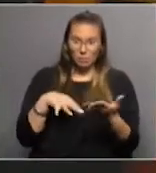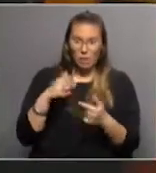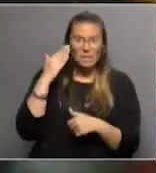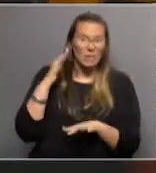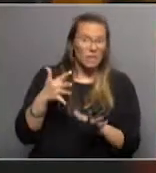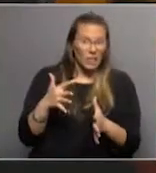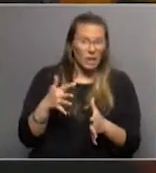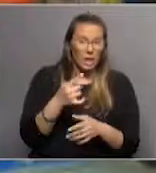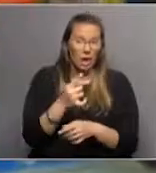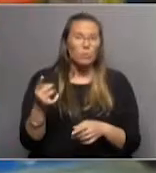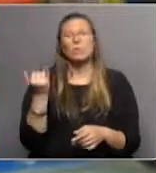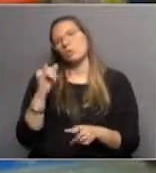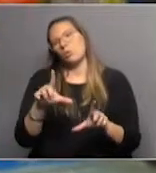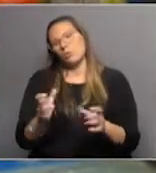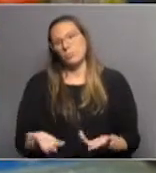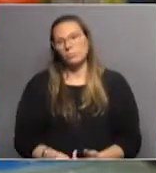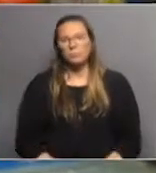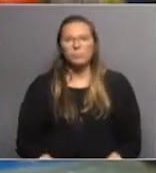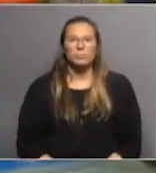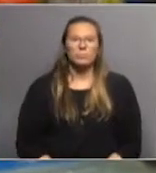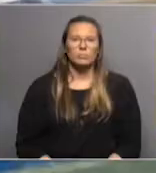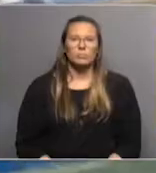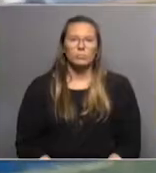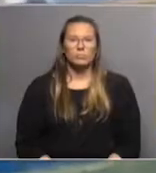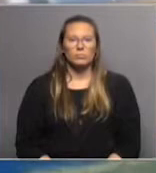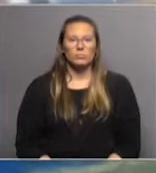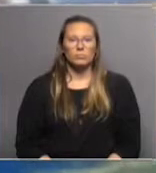cada libro? Sí, también, obviamente.